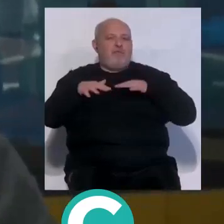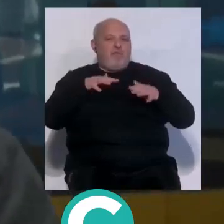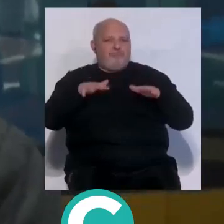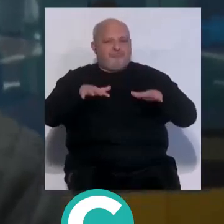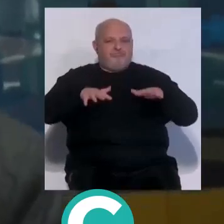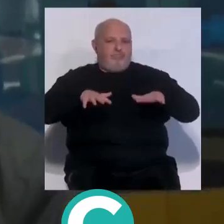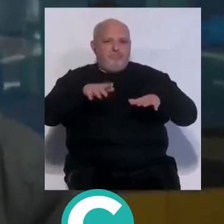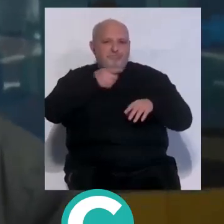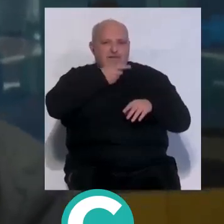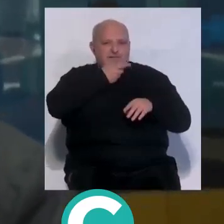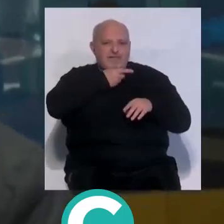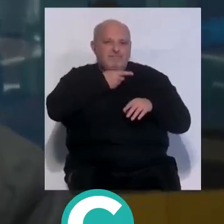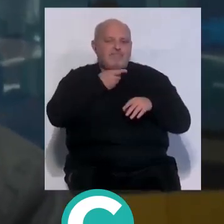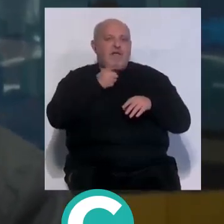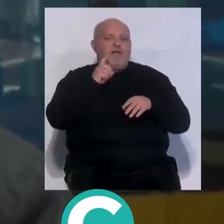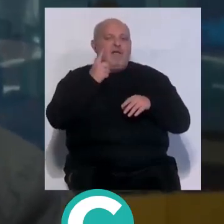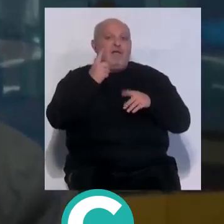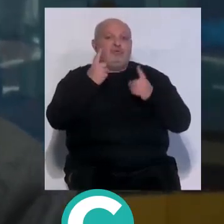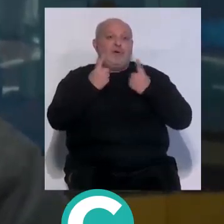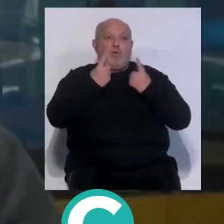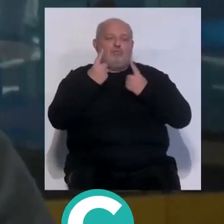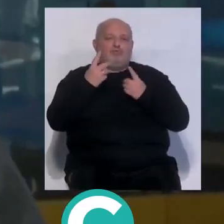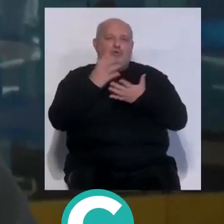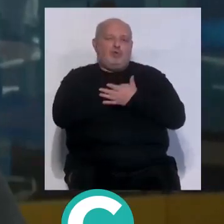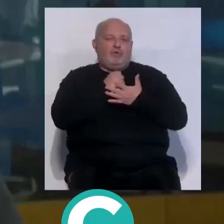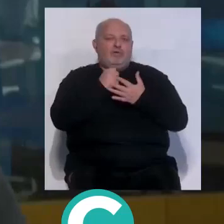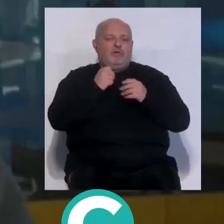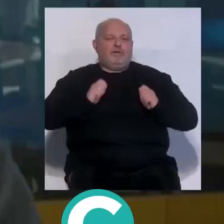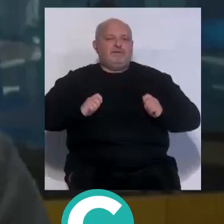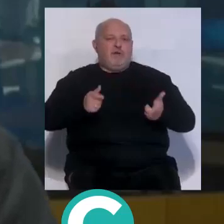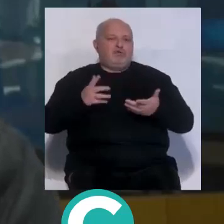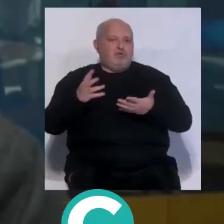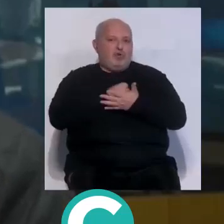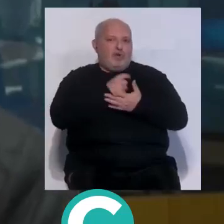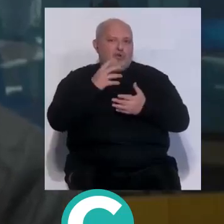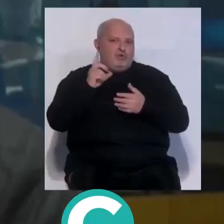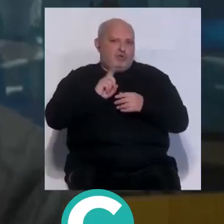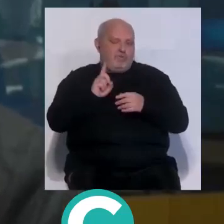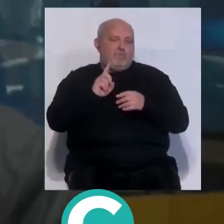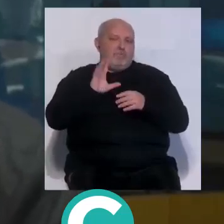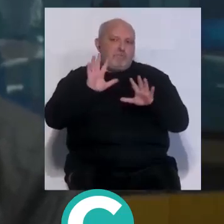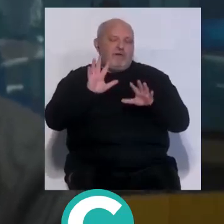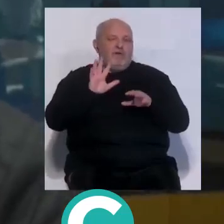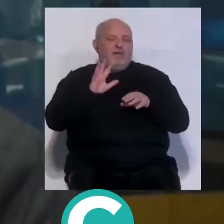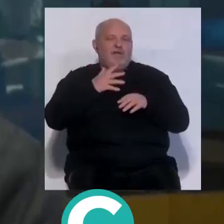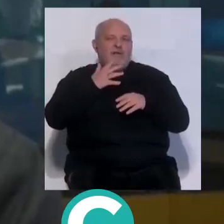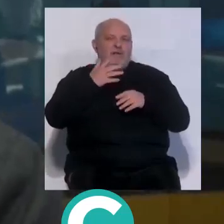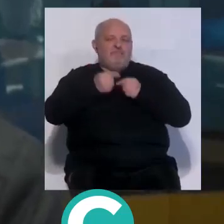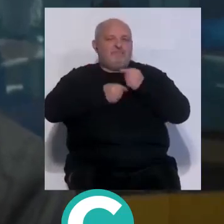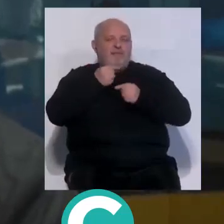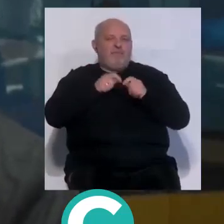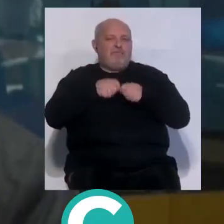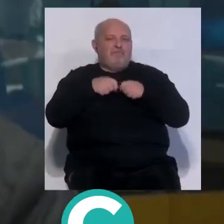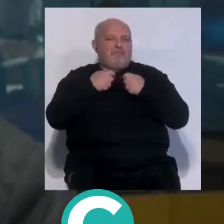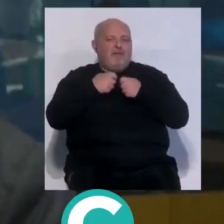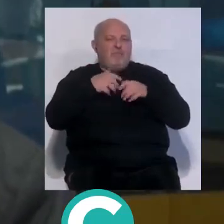movilidad. No todo el mundo que padece esclerosis múltiple termina en silla de ruedas, ni mucho menos. Lo que sí, bueno, se puede ir deteriorando